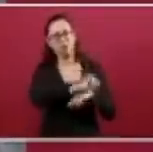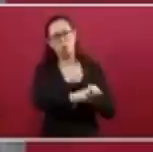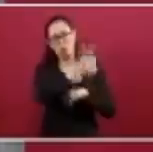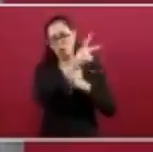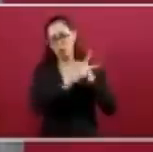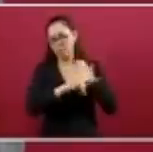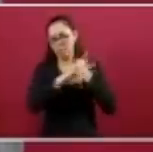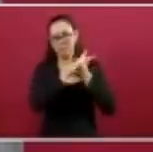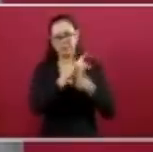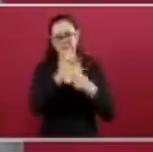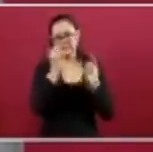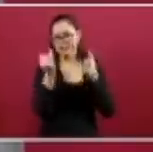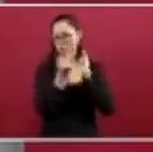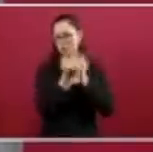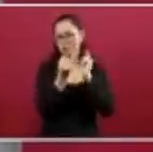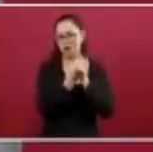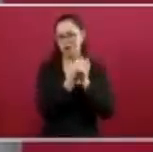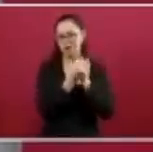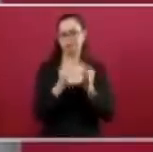sin